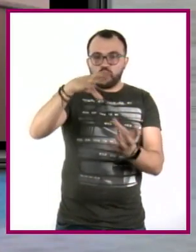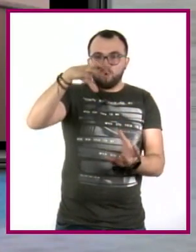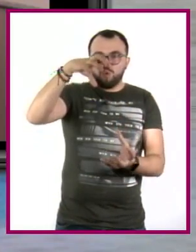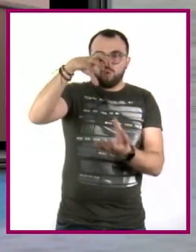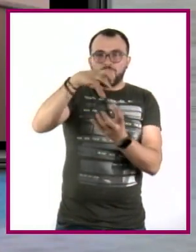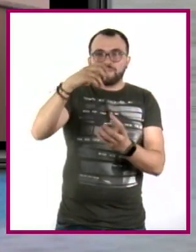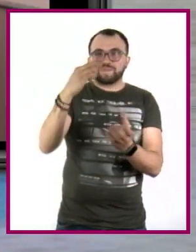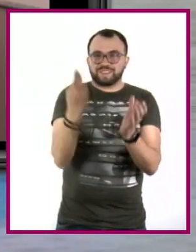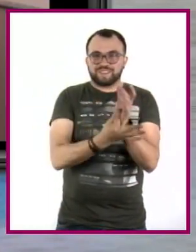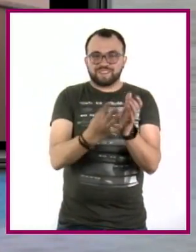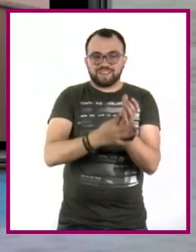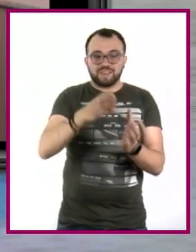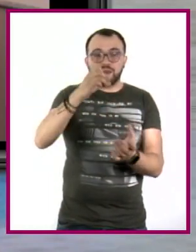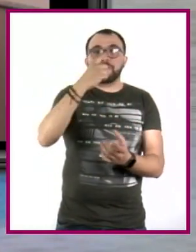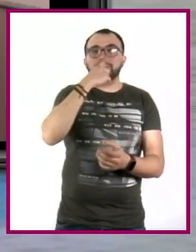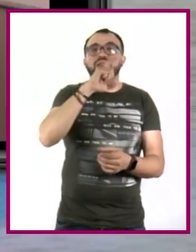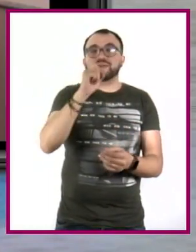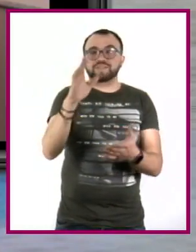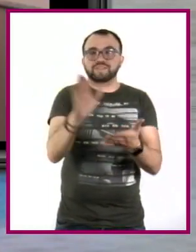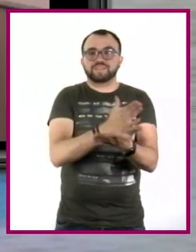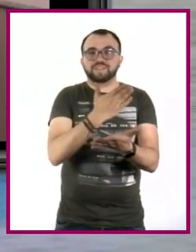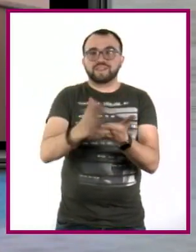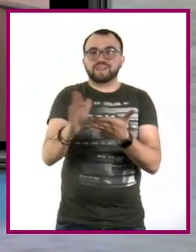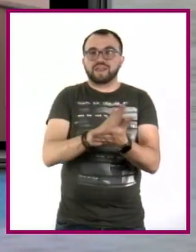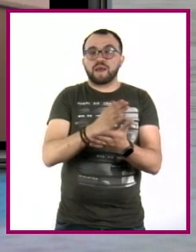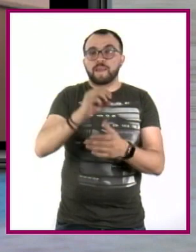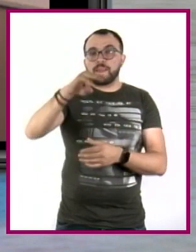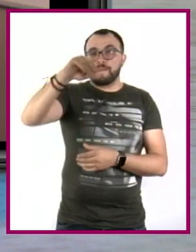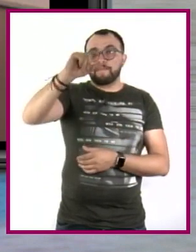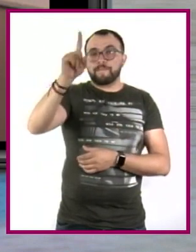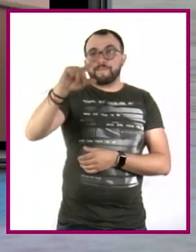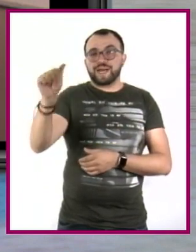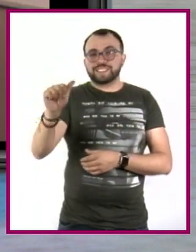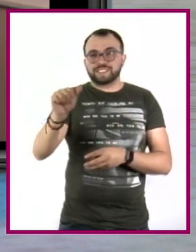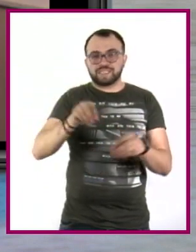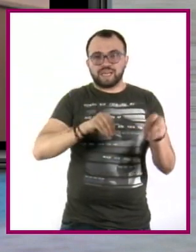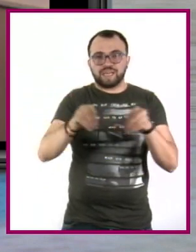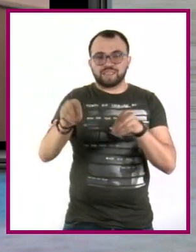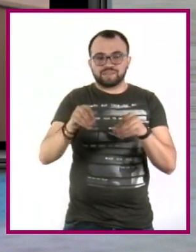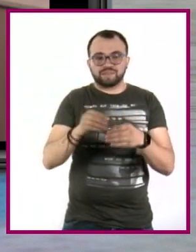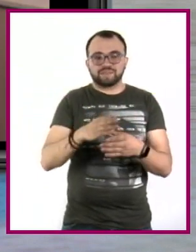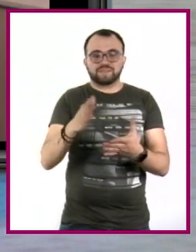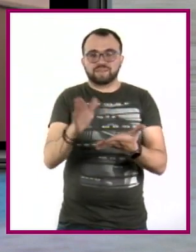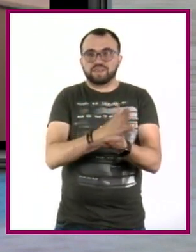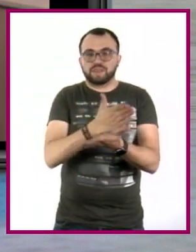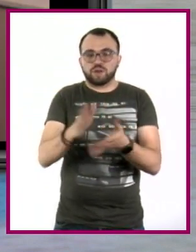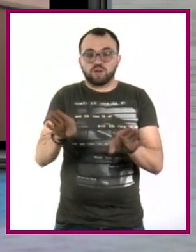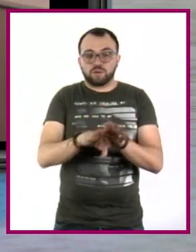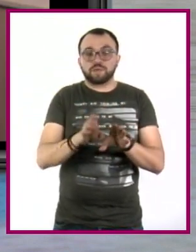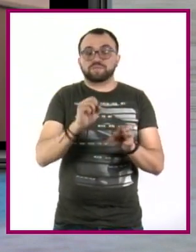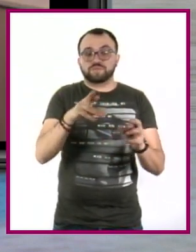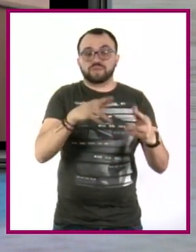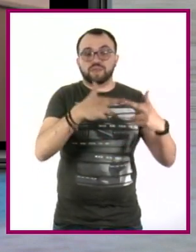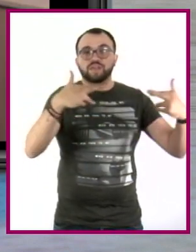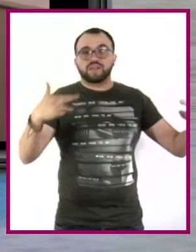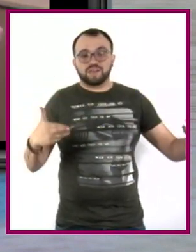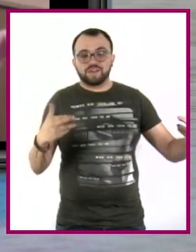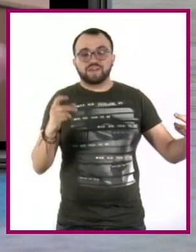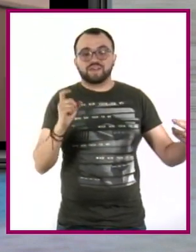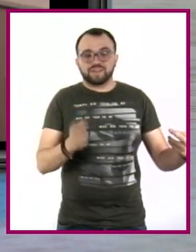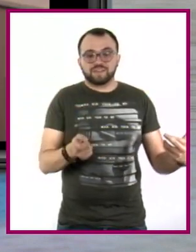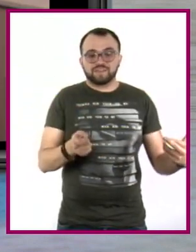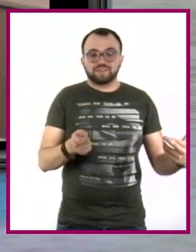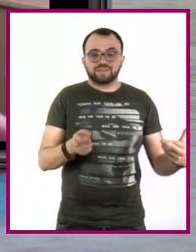separar masas, ¿sí? A través de la relación entre la carga de